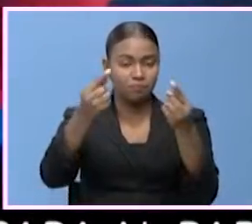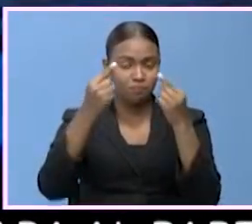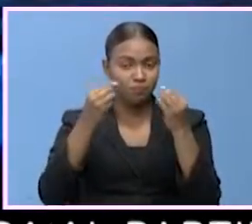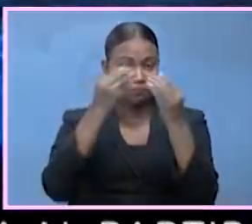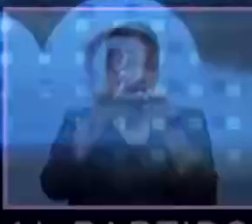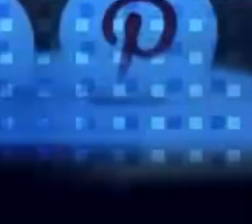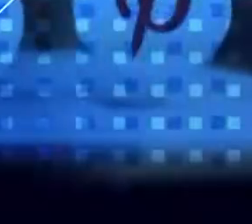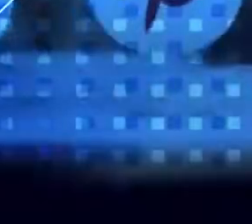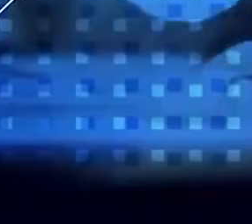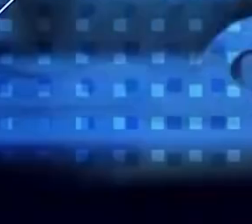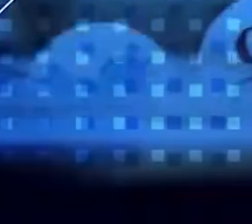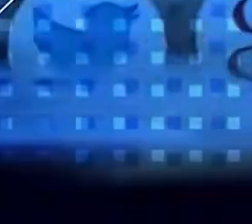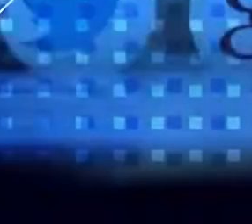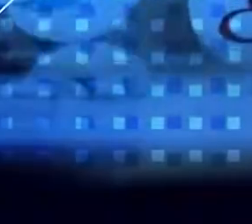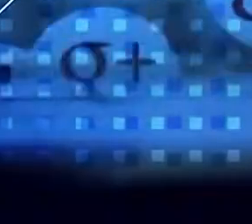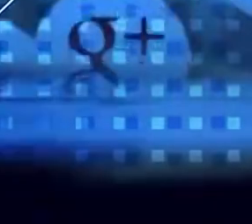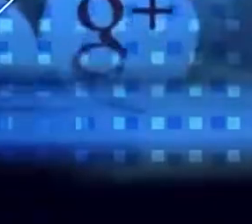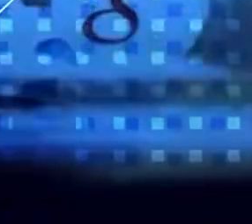retornamos.